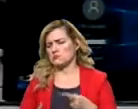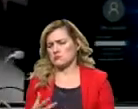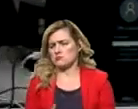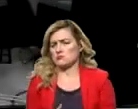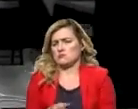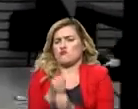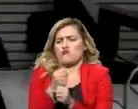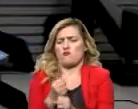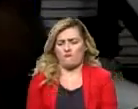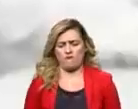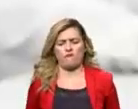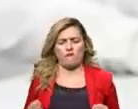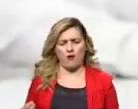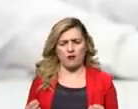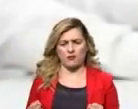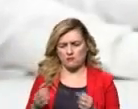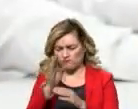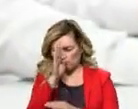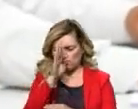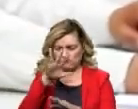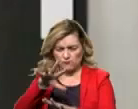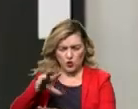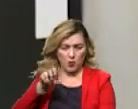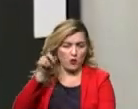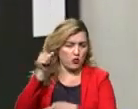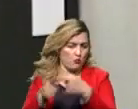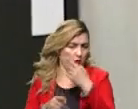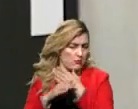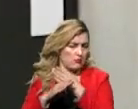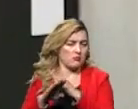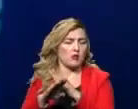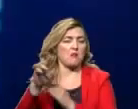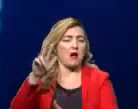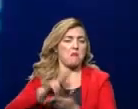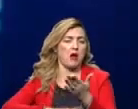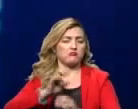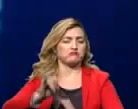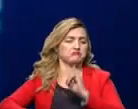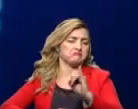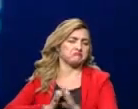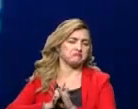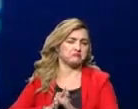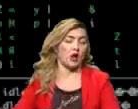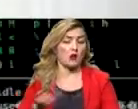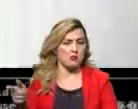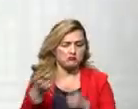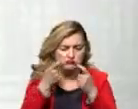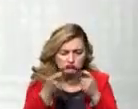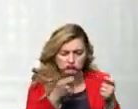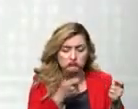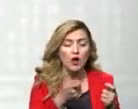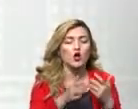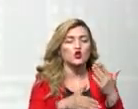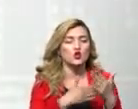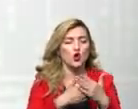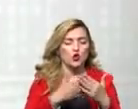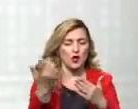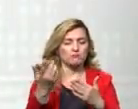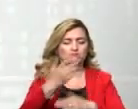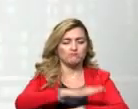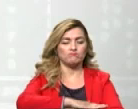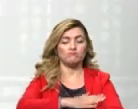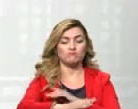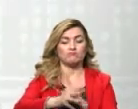para brindar la seguridad, rastreo y control de toda la información de las plataformas gubernamentales. También dijeron que la transferencia